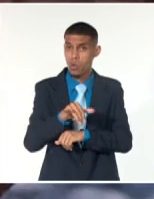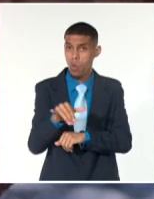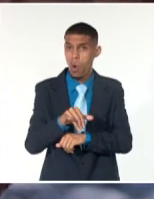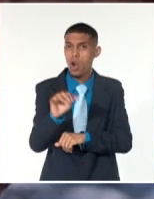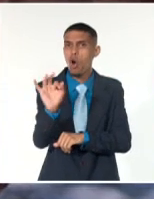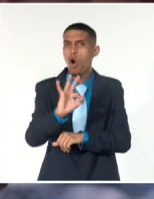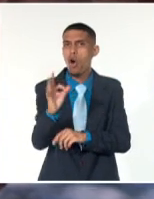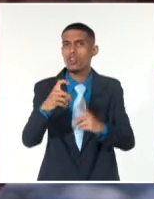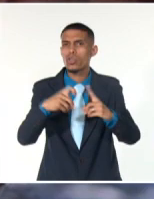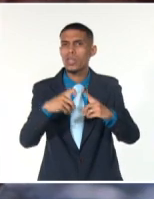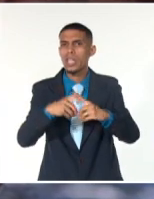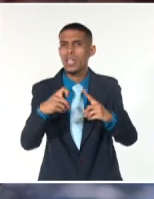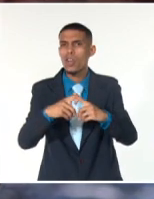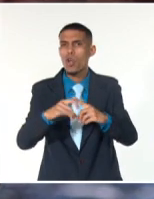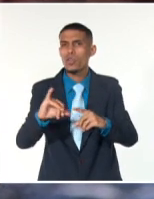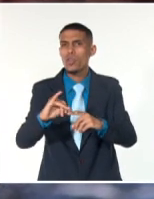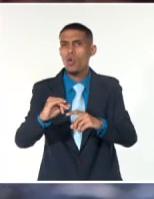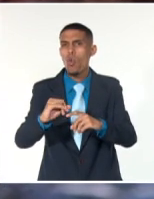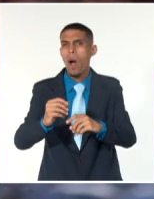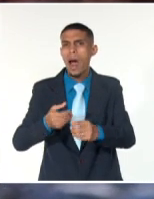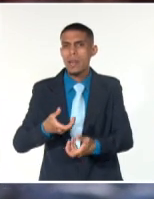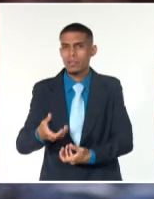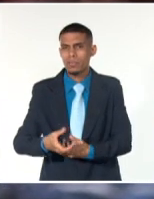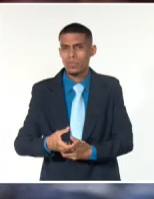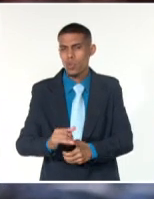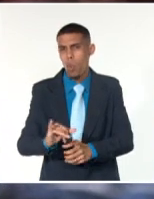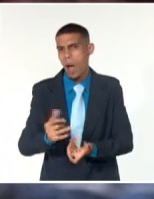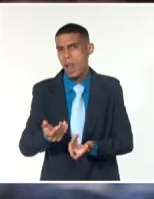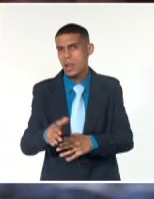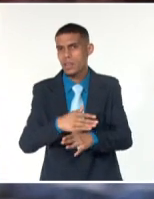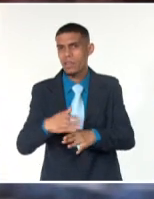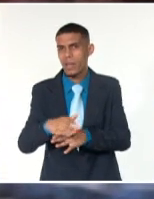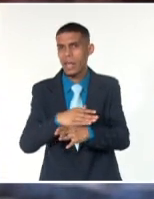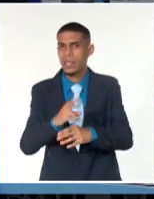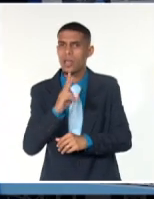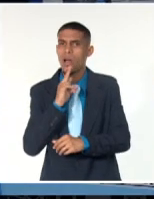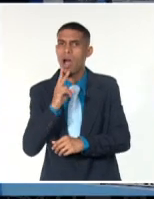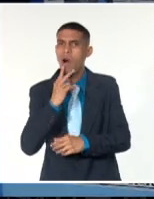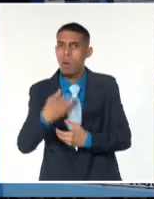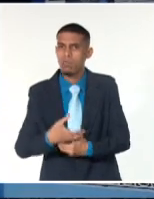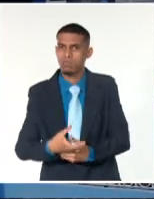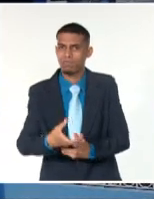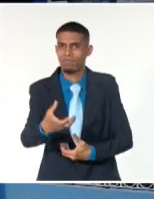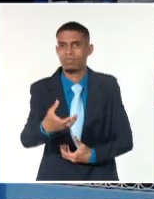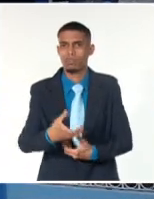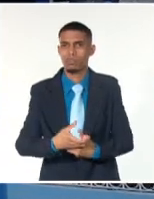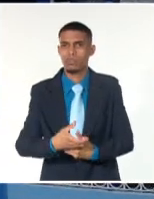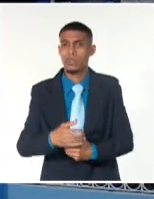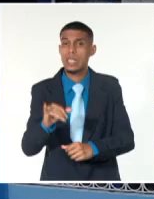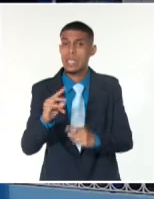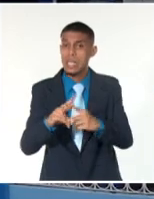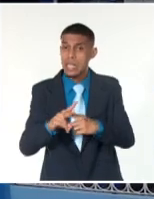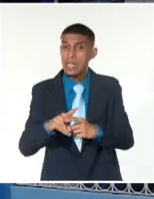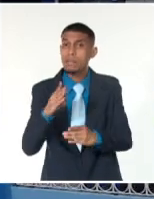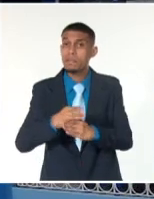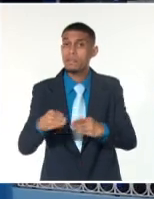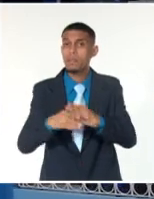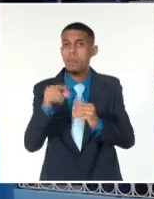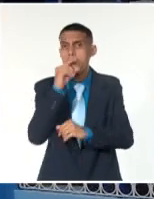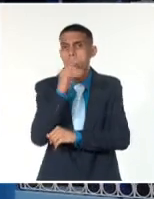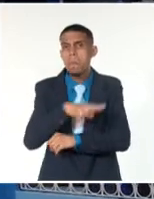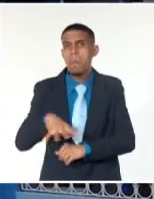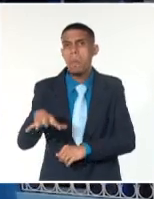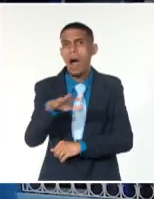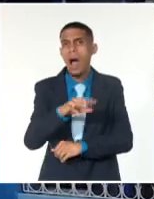km de tubería conductora de 400 mm de diámetro y se ejecuta una estación de bombeo en el barrio rural de